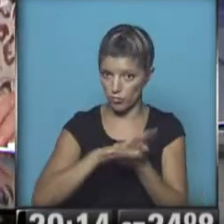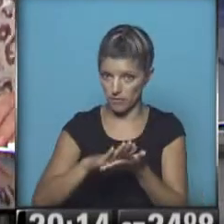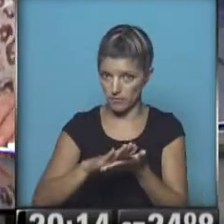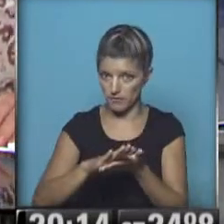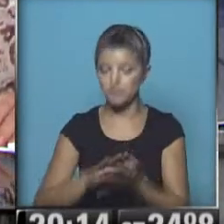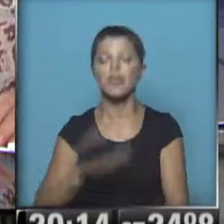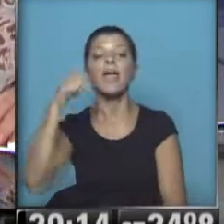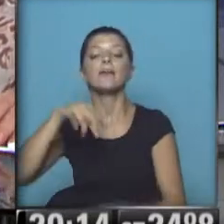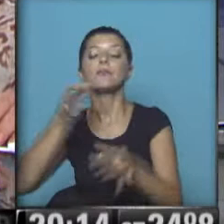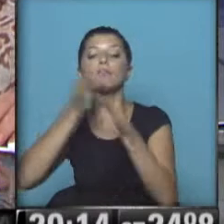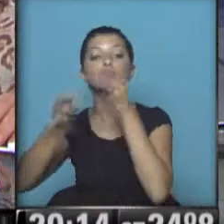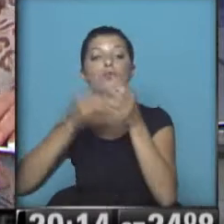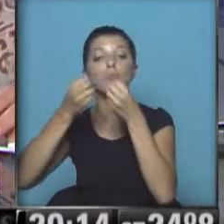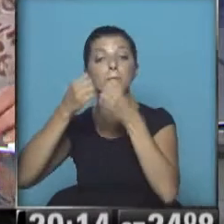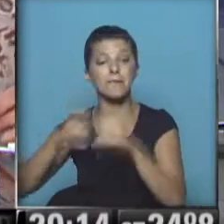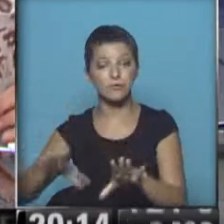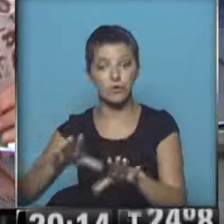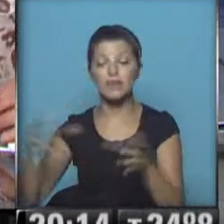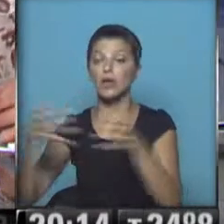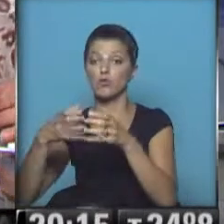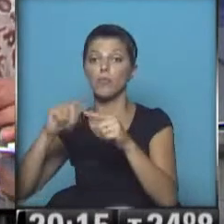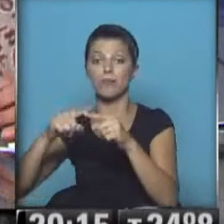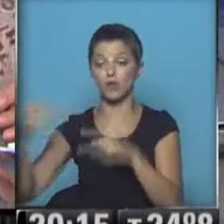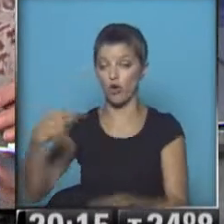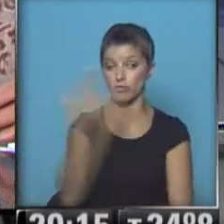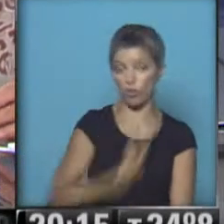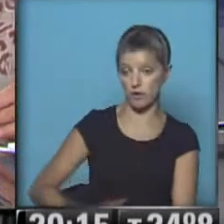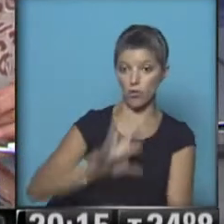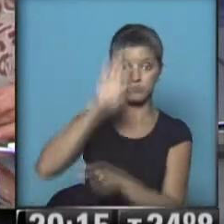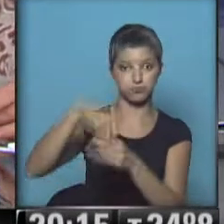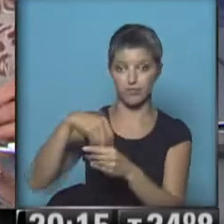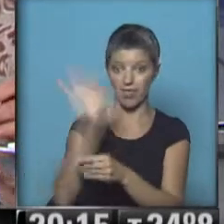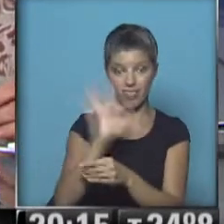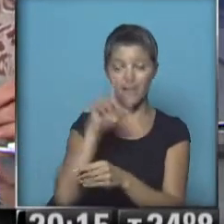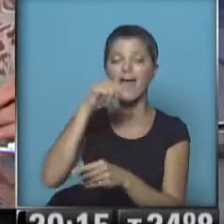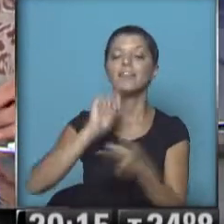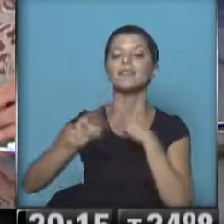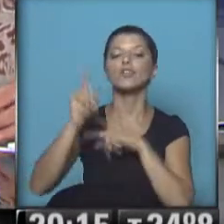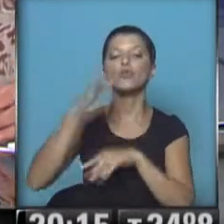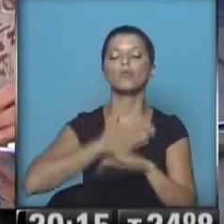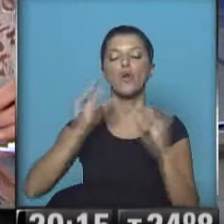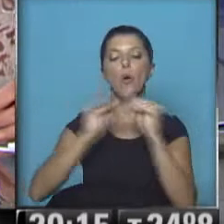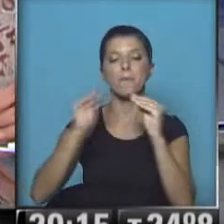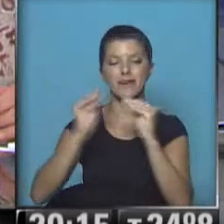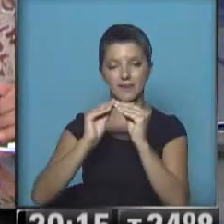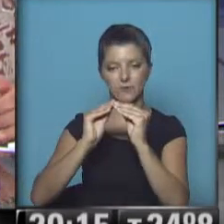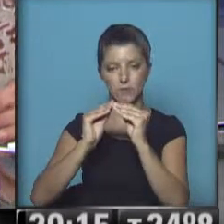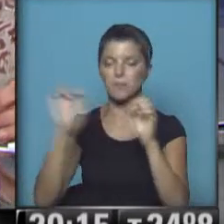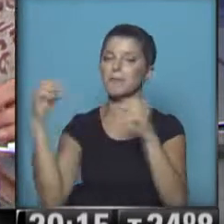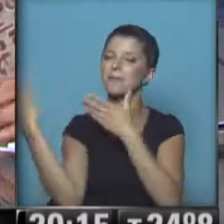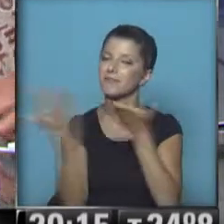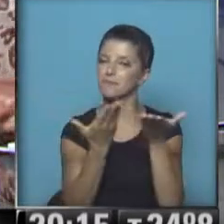el debate comenzó sin oposición en el Senado y allí trabajando en vivo Fernando Alonso con los primeros detalles. Fernando,